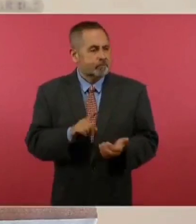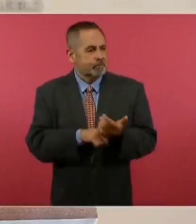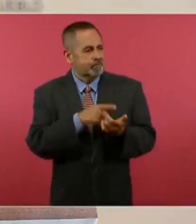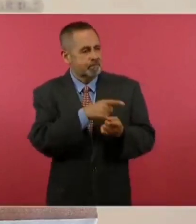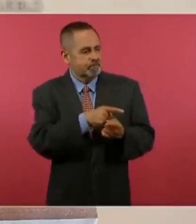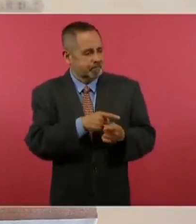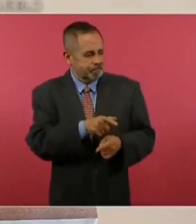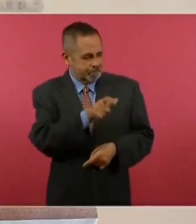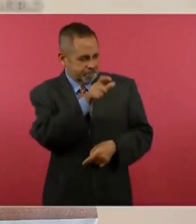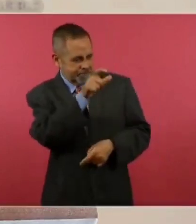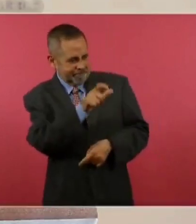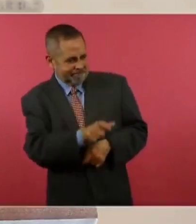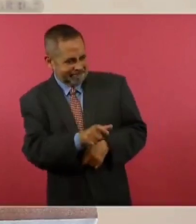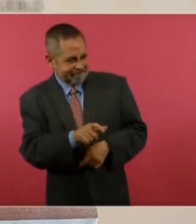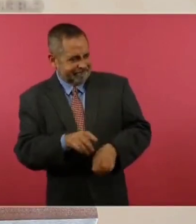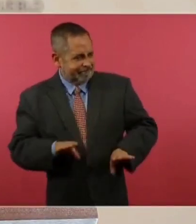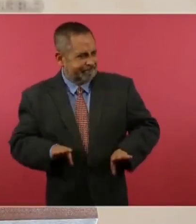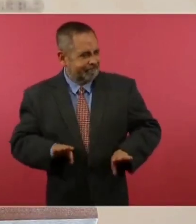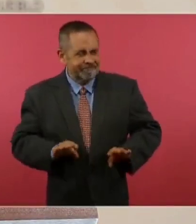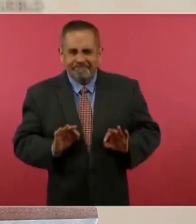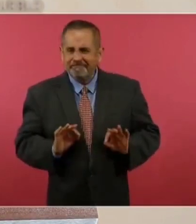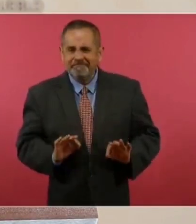actitudes